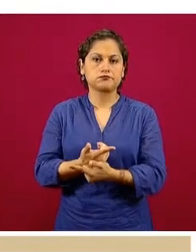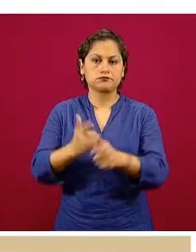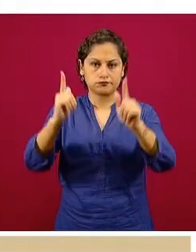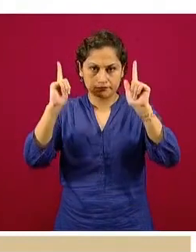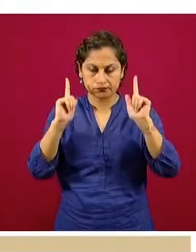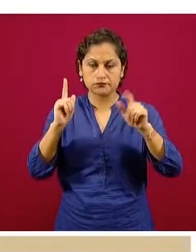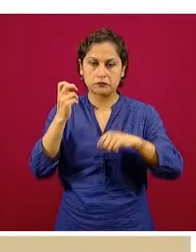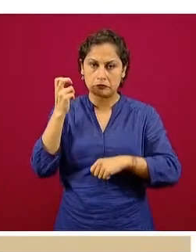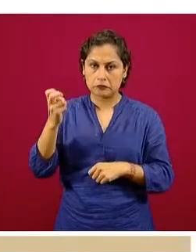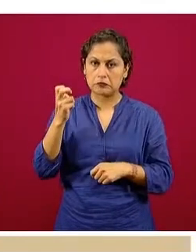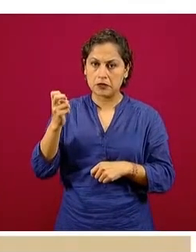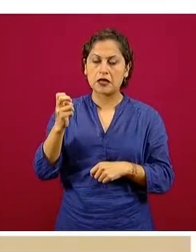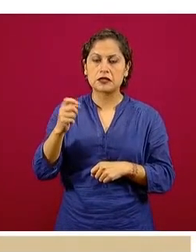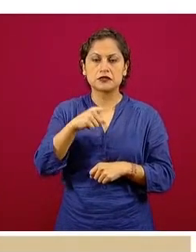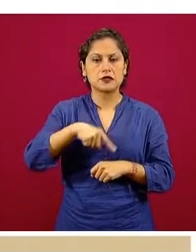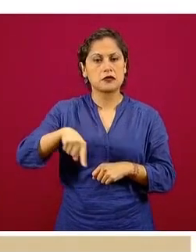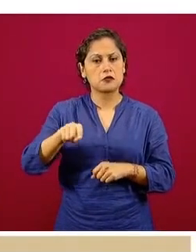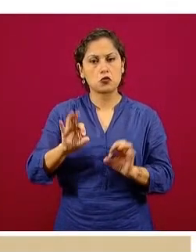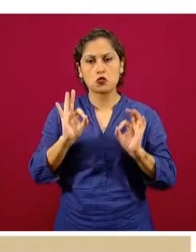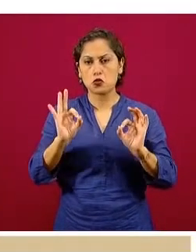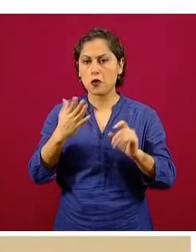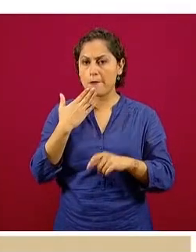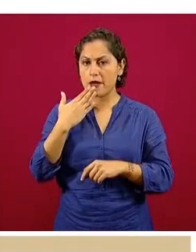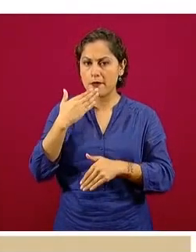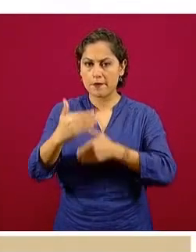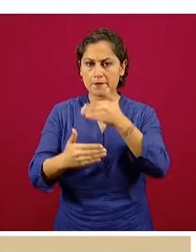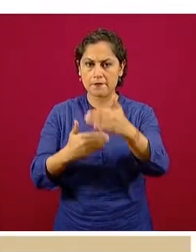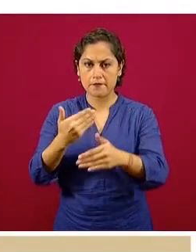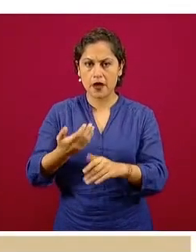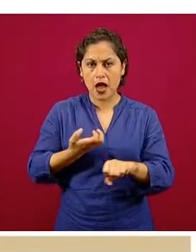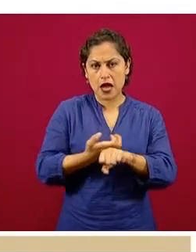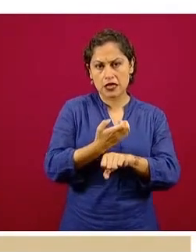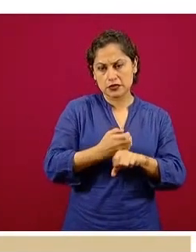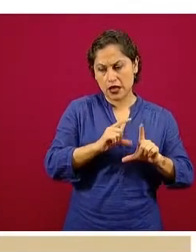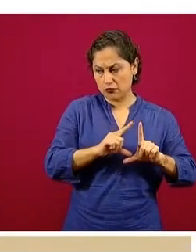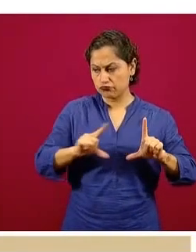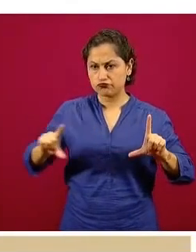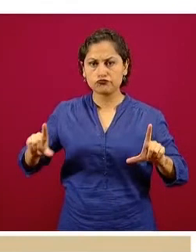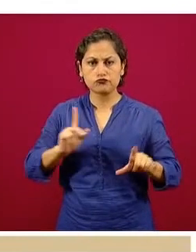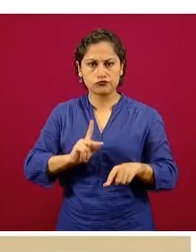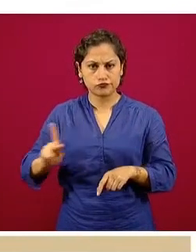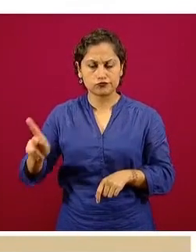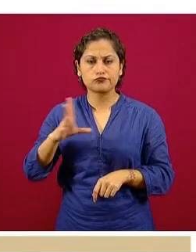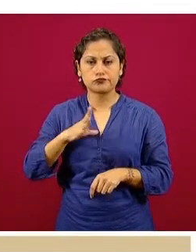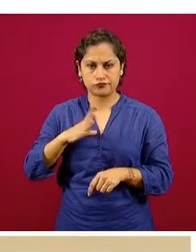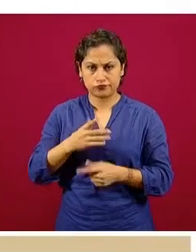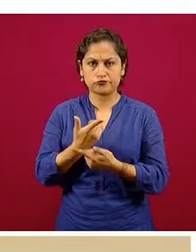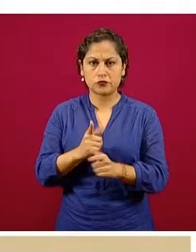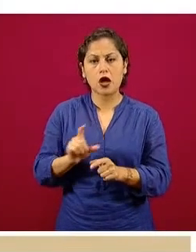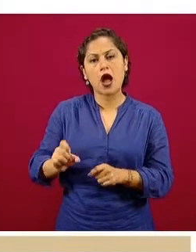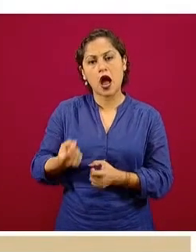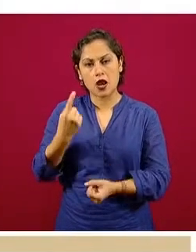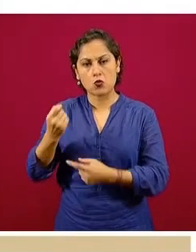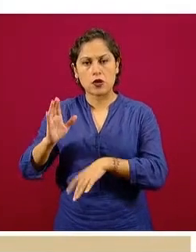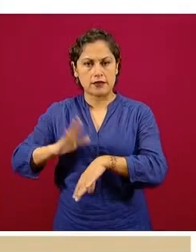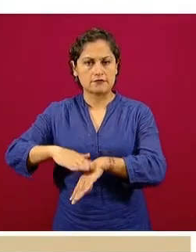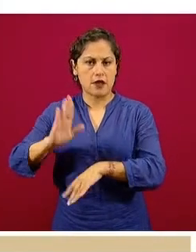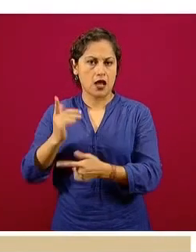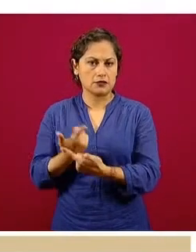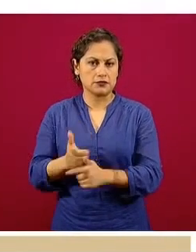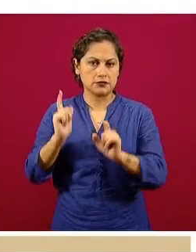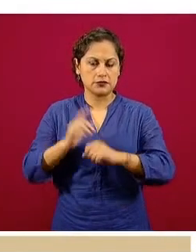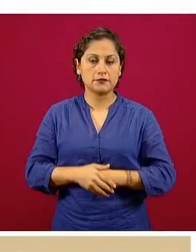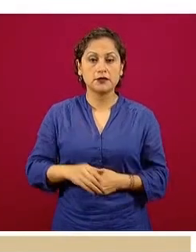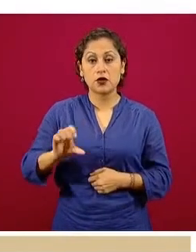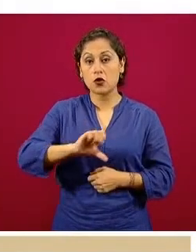está presente en todas las entidades federativas y en unas todavía con mucha mayor disponibilidad veamos la siguiente que son las